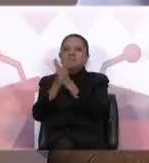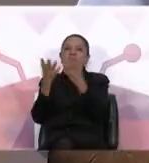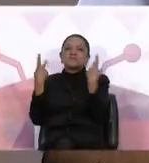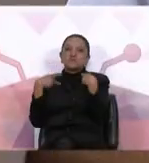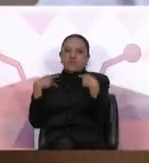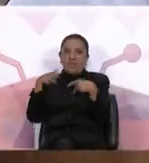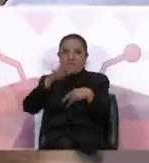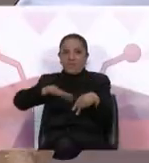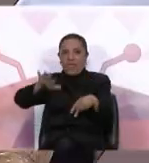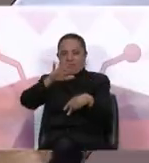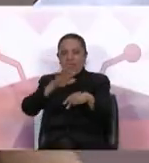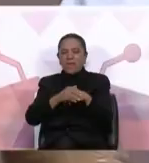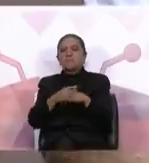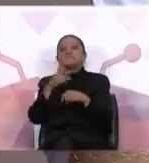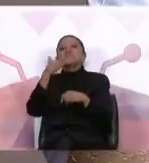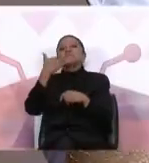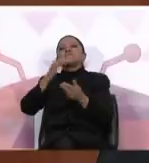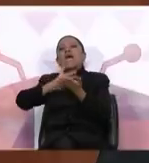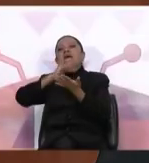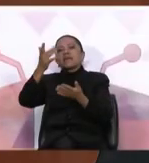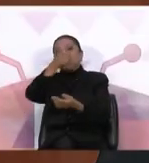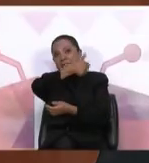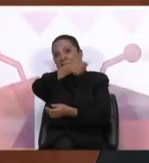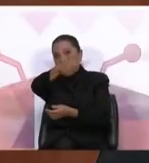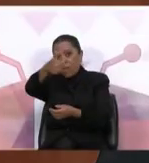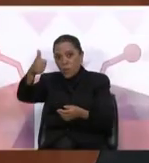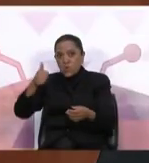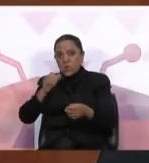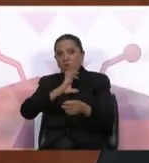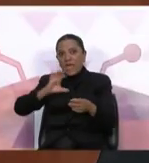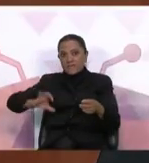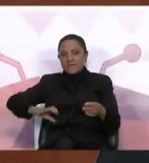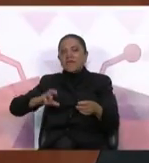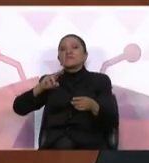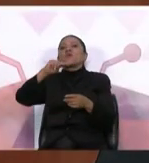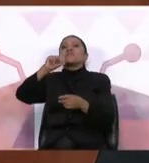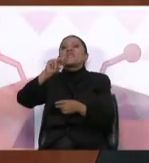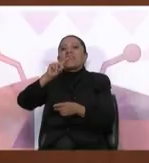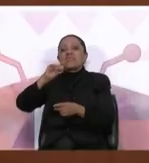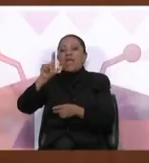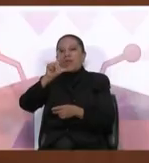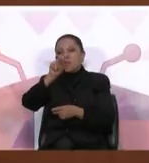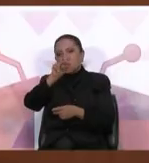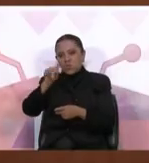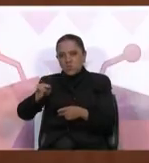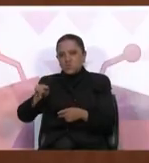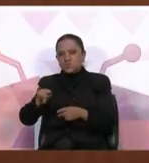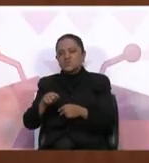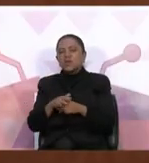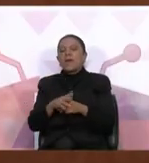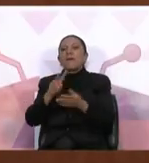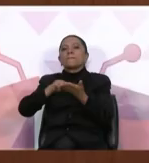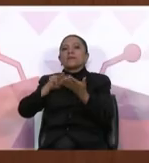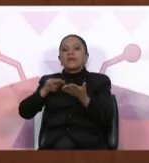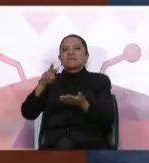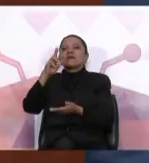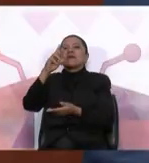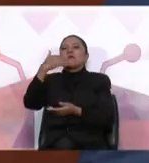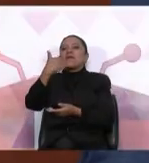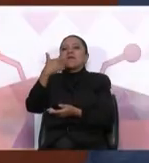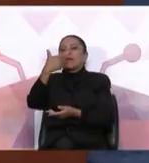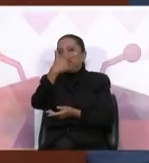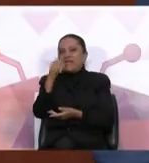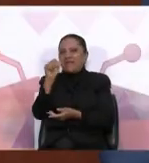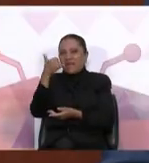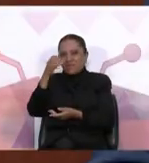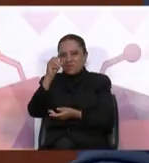luego agradecer a cada uno de los candidatos nadie ayudar a chávez del partido verde ecologísta rodrigo gayosso del pp y el psc de